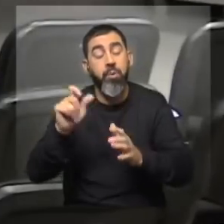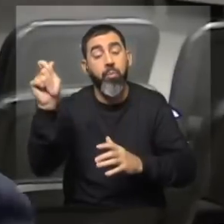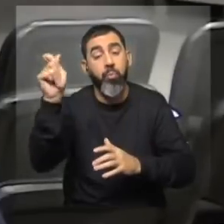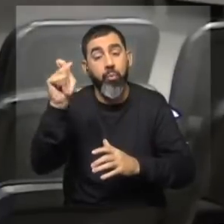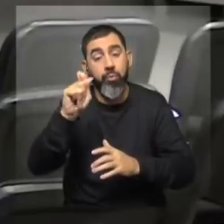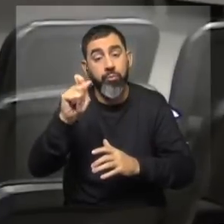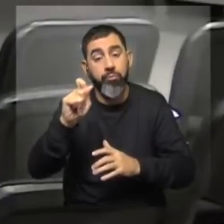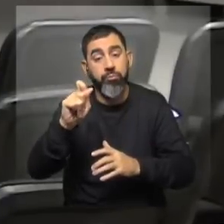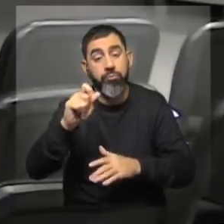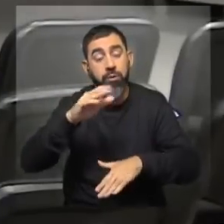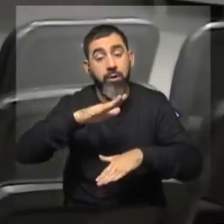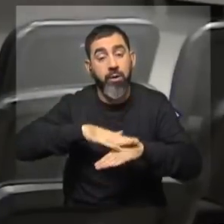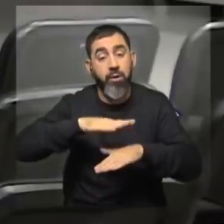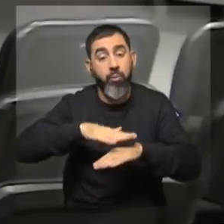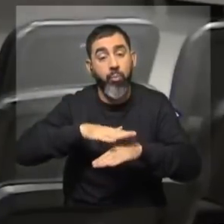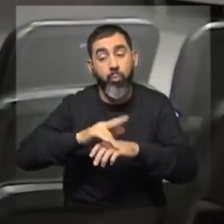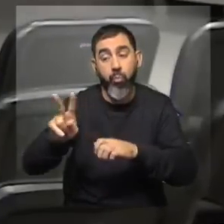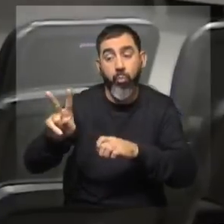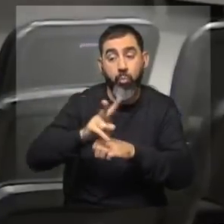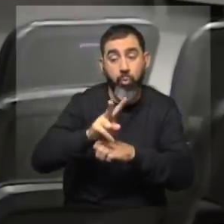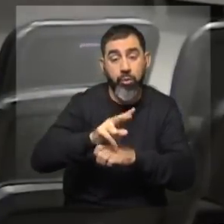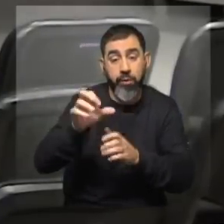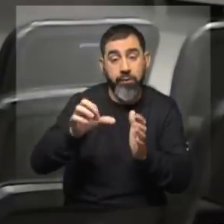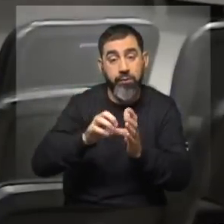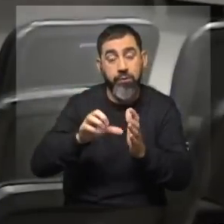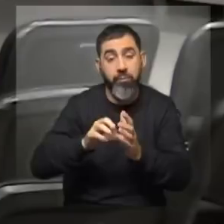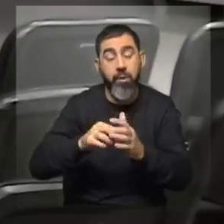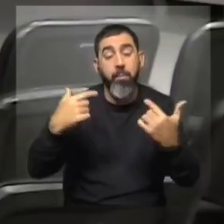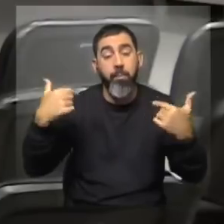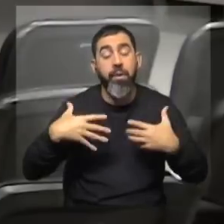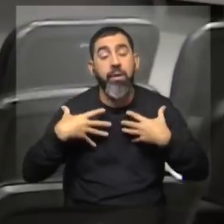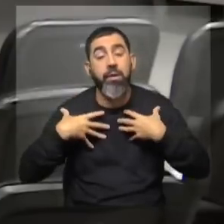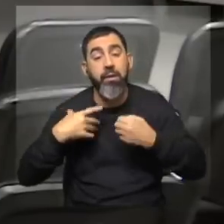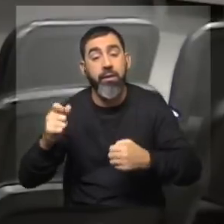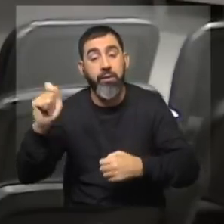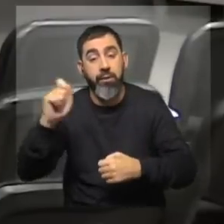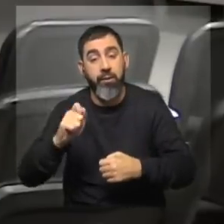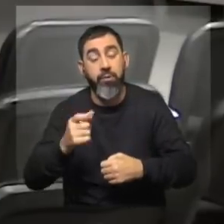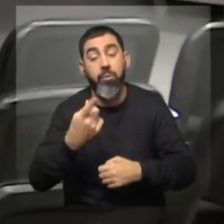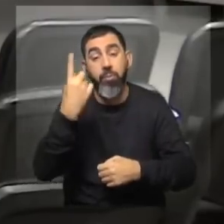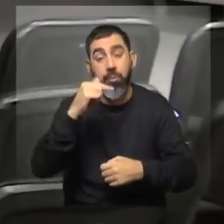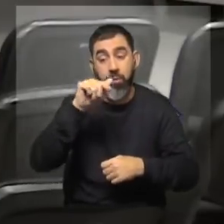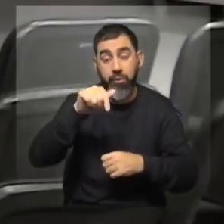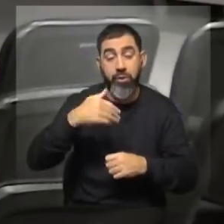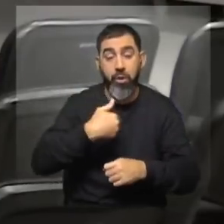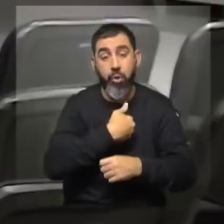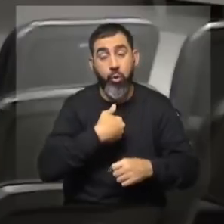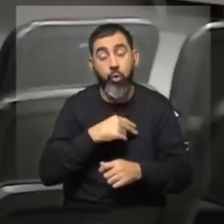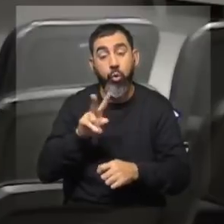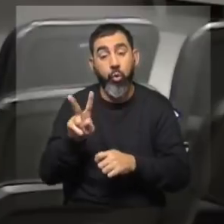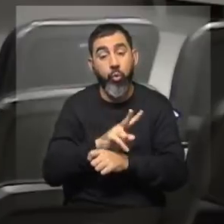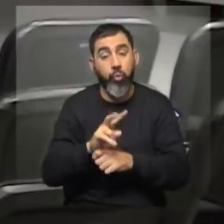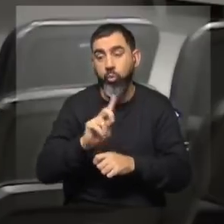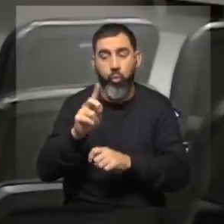la responsabilidad de control de ese sistema es del Ministerio de salud pública sin embargo esas funciones de control